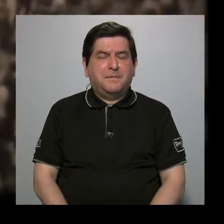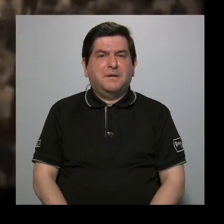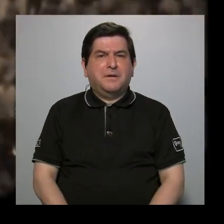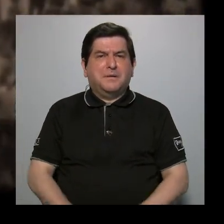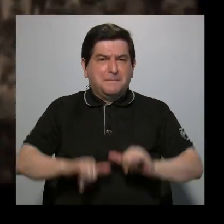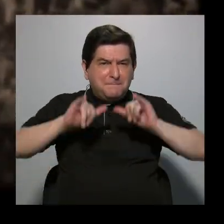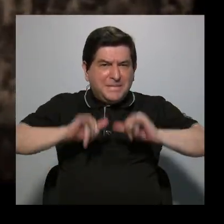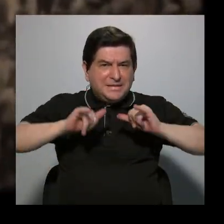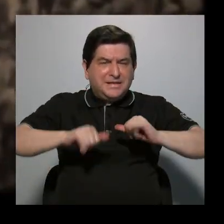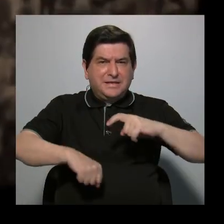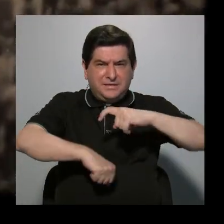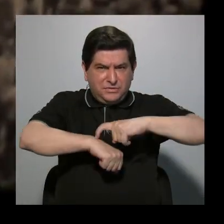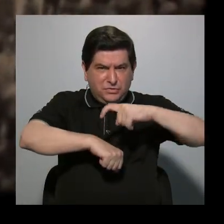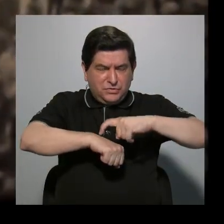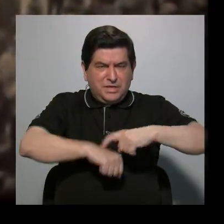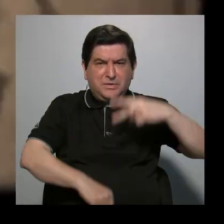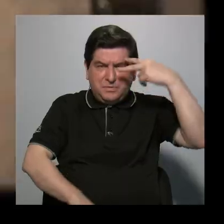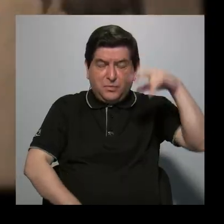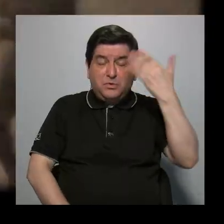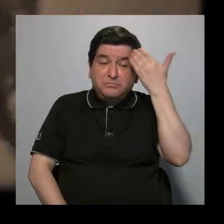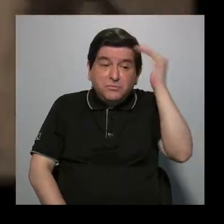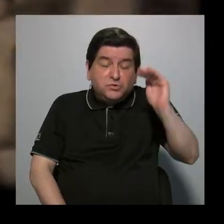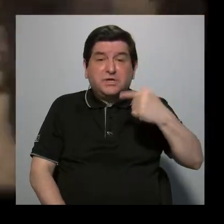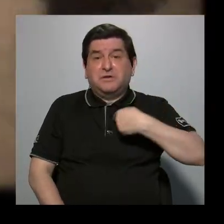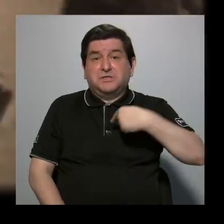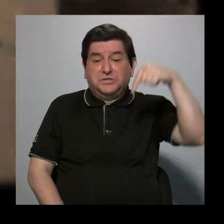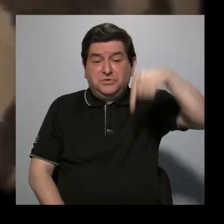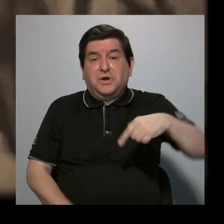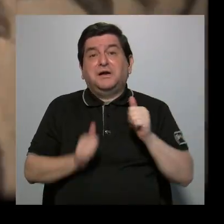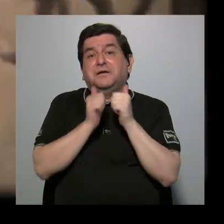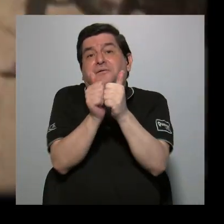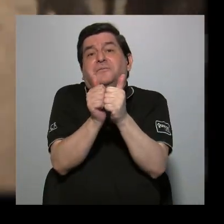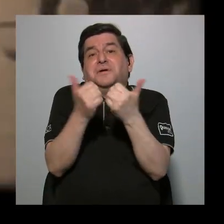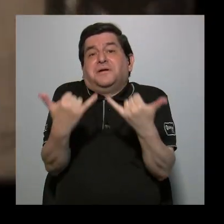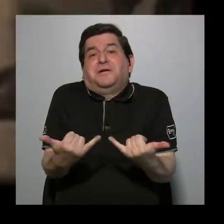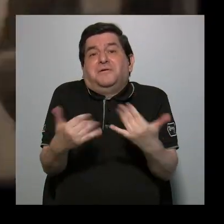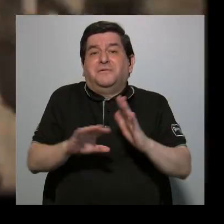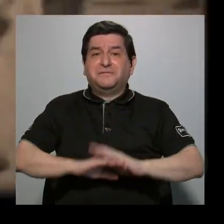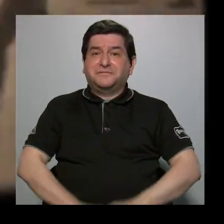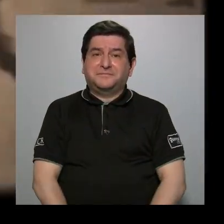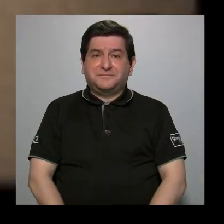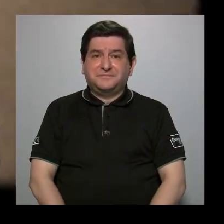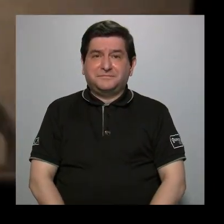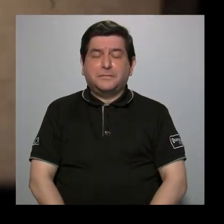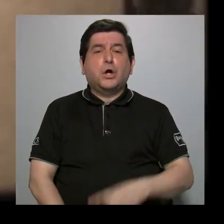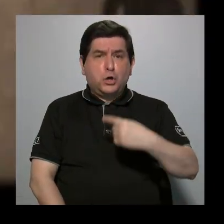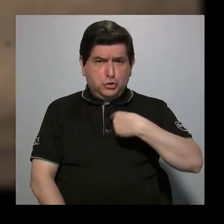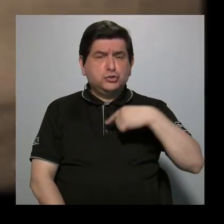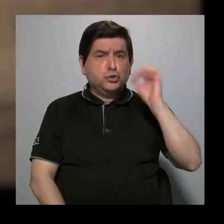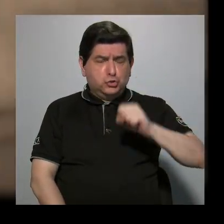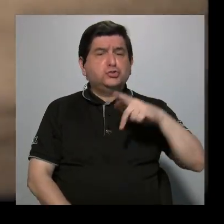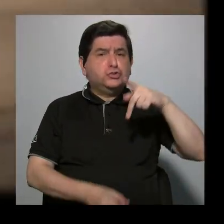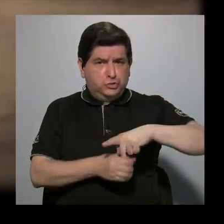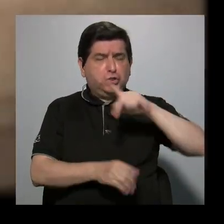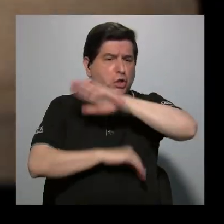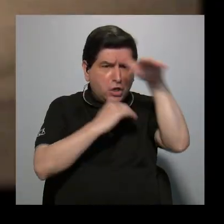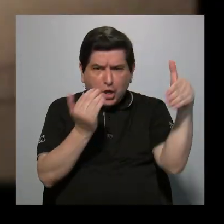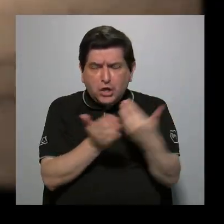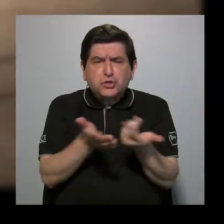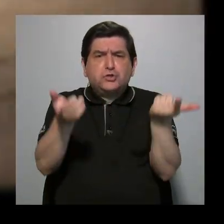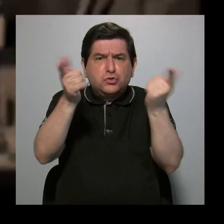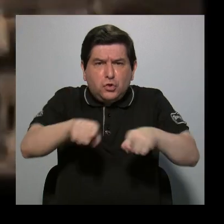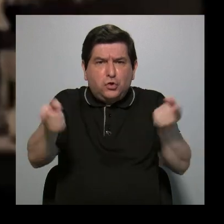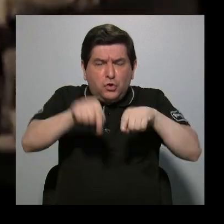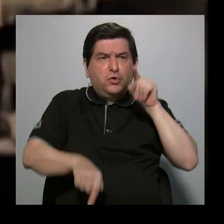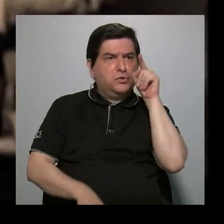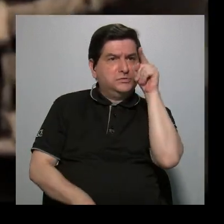más tiempo en México, no sabría decirle si estaría aquí con usted, porque sí, yo estaba un poco involucrado en todo lo